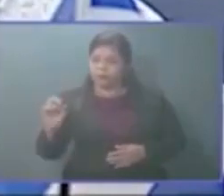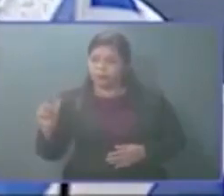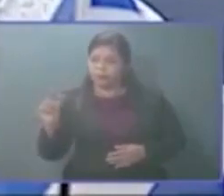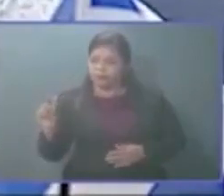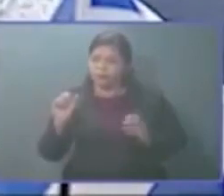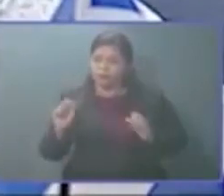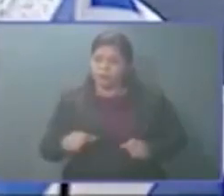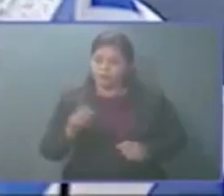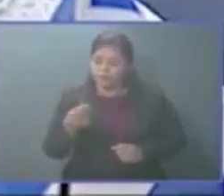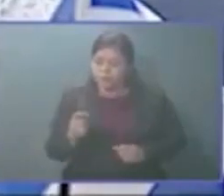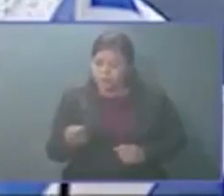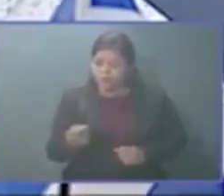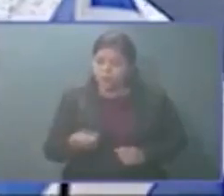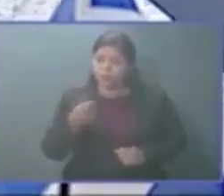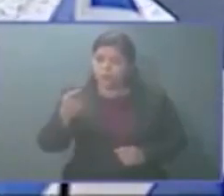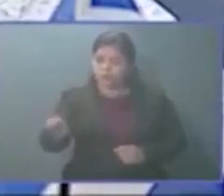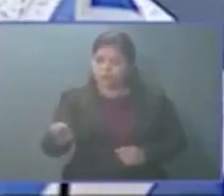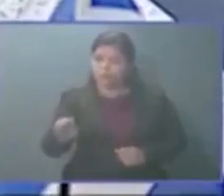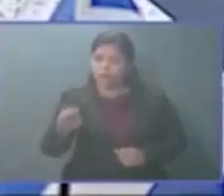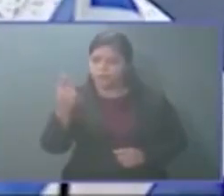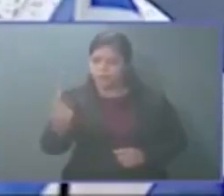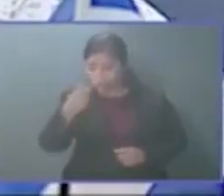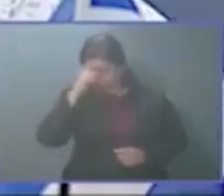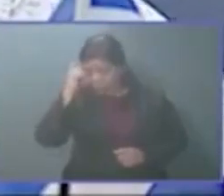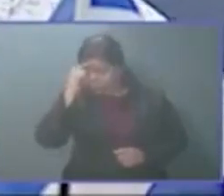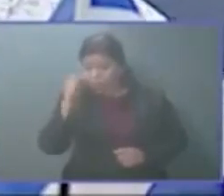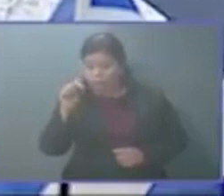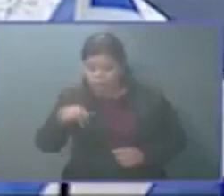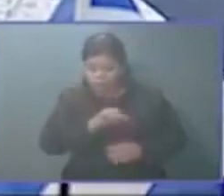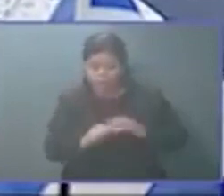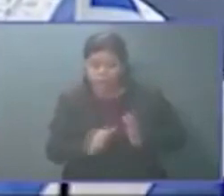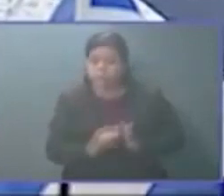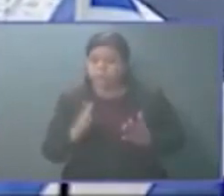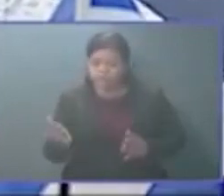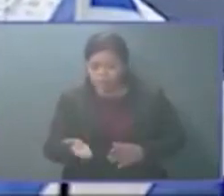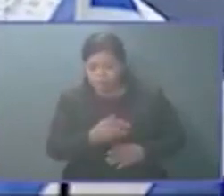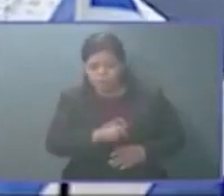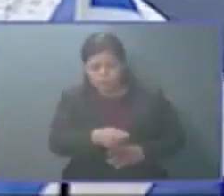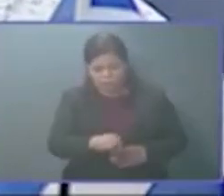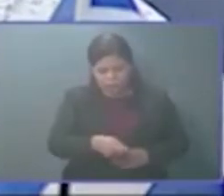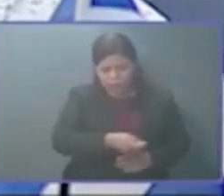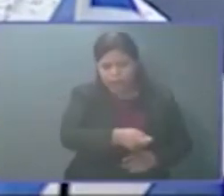me entregara la llave y se la entregué a un empleado para que él abriera.